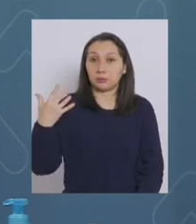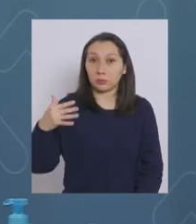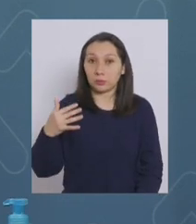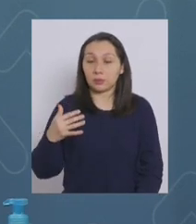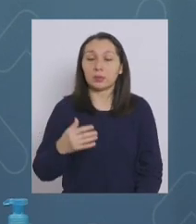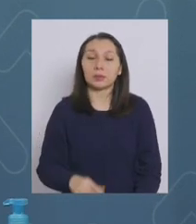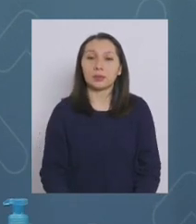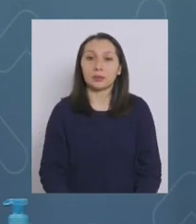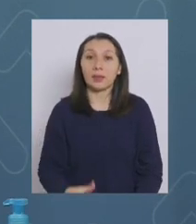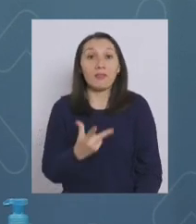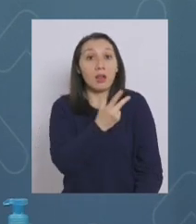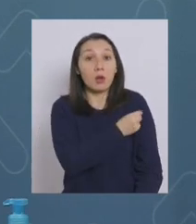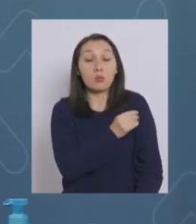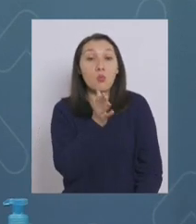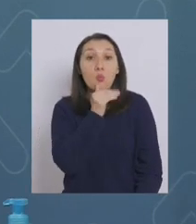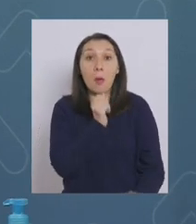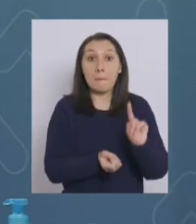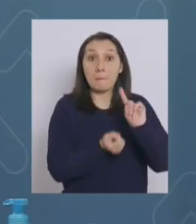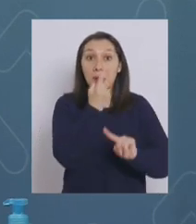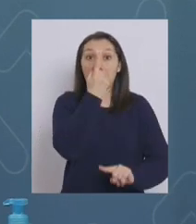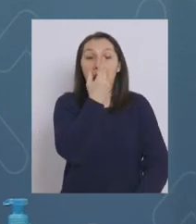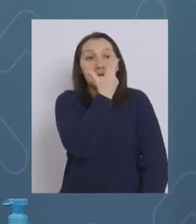vacuna, si no presentó